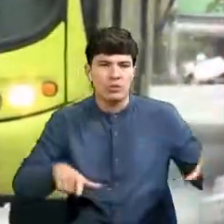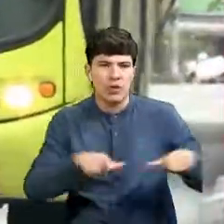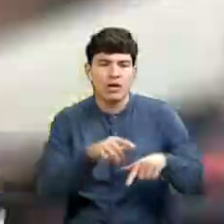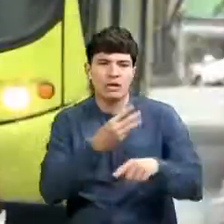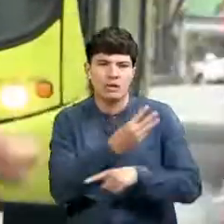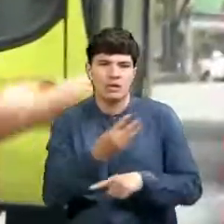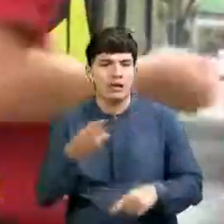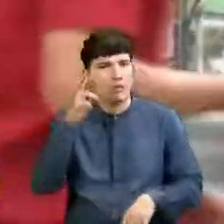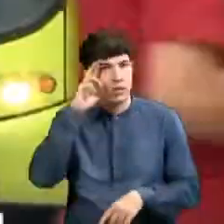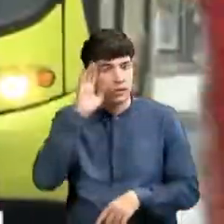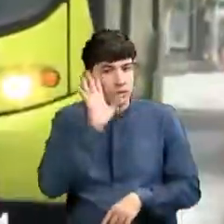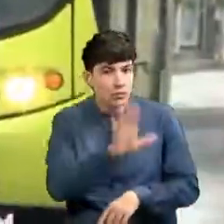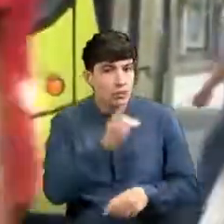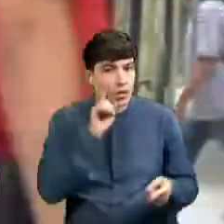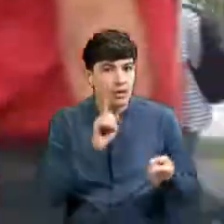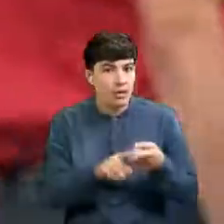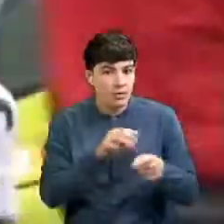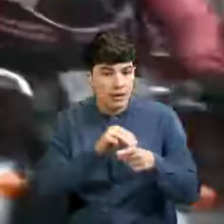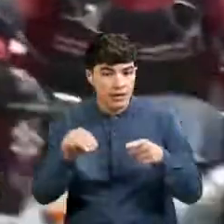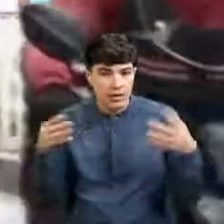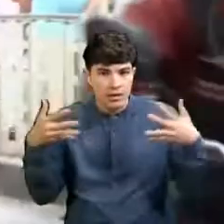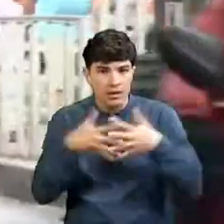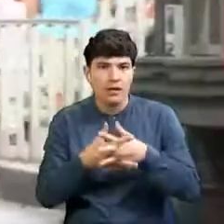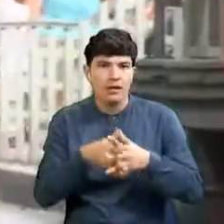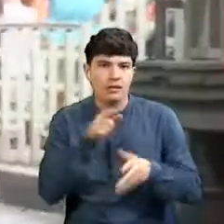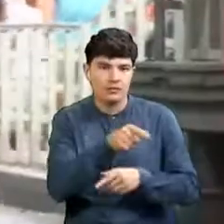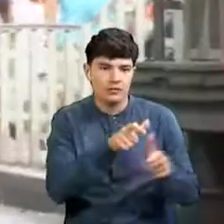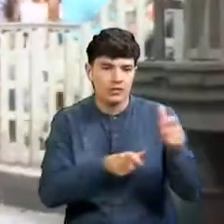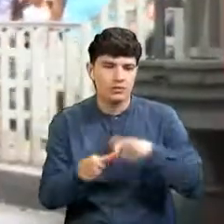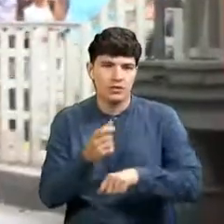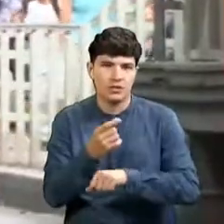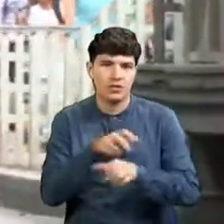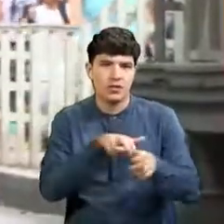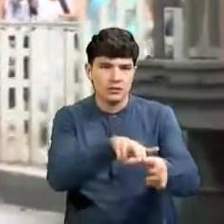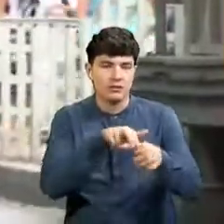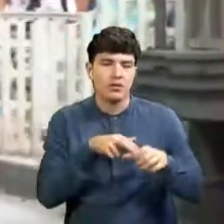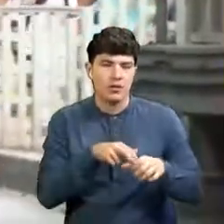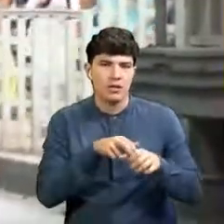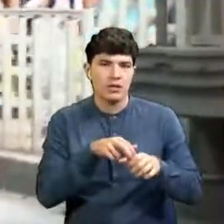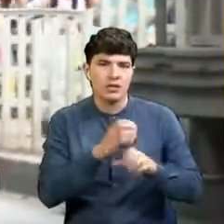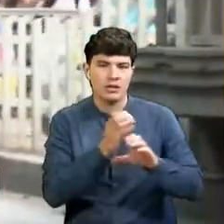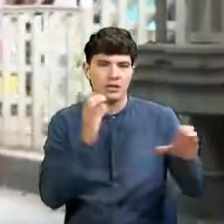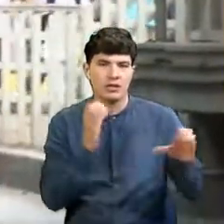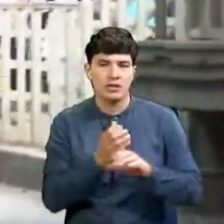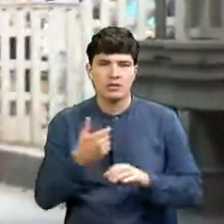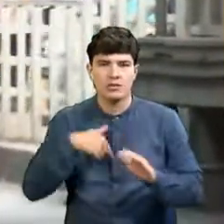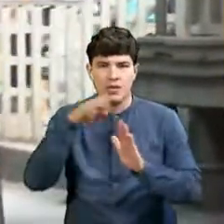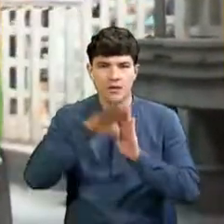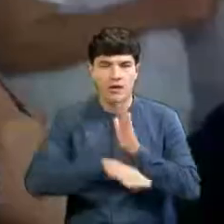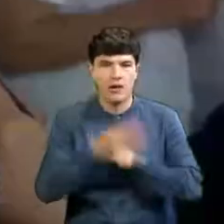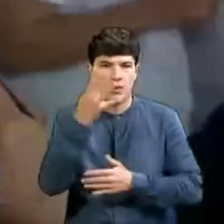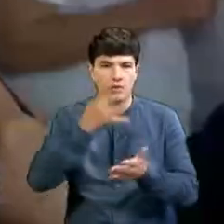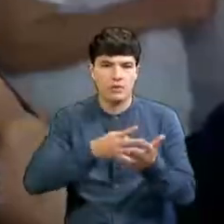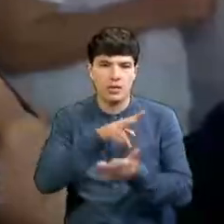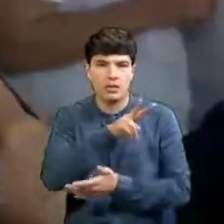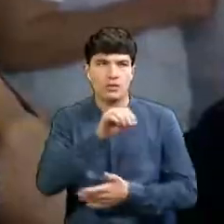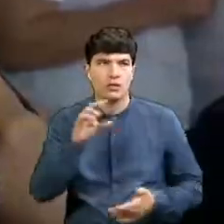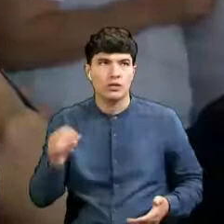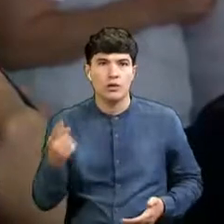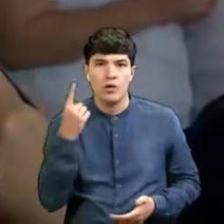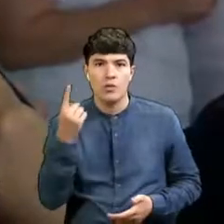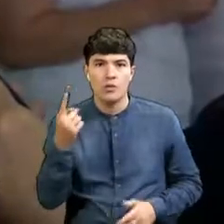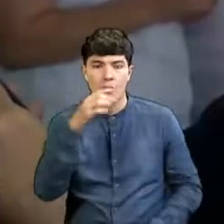reducir costos a los usuarios de transporte urbano estoy relajando 4200 besos a un